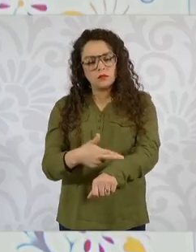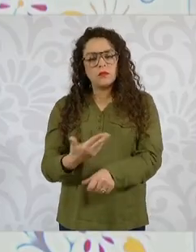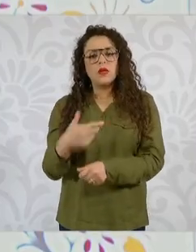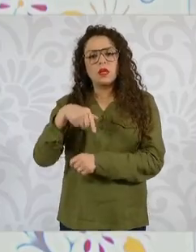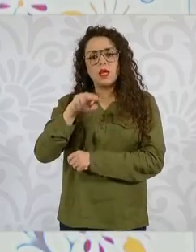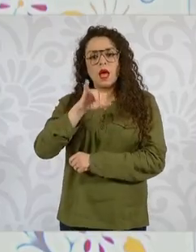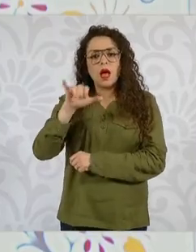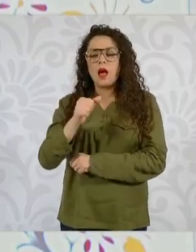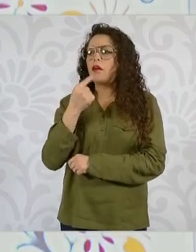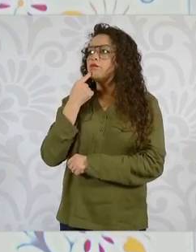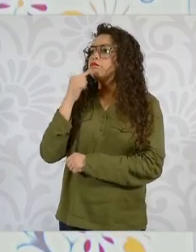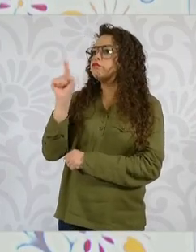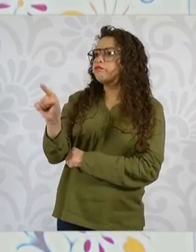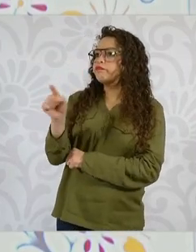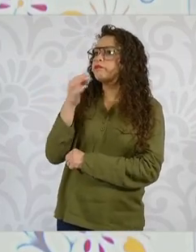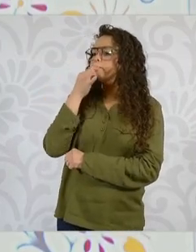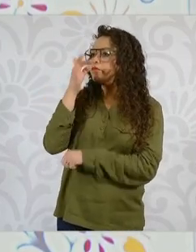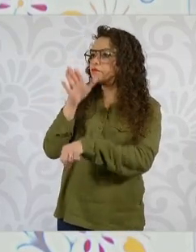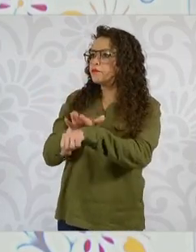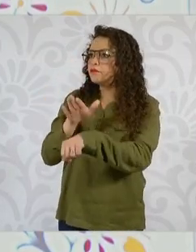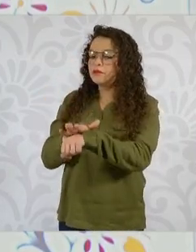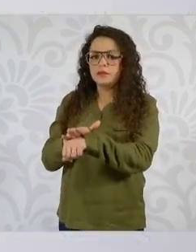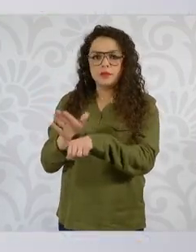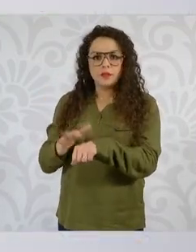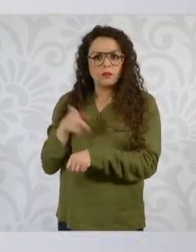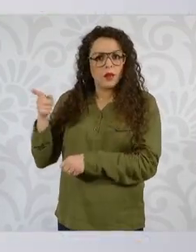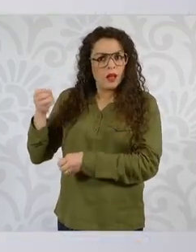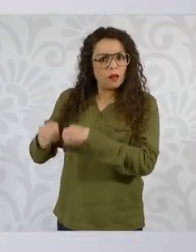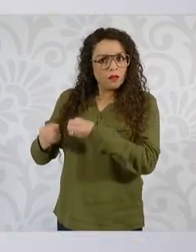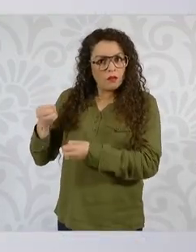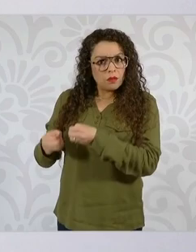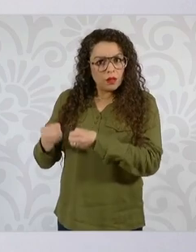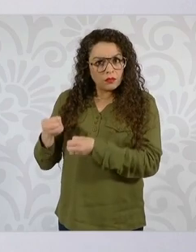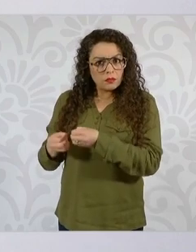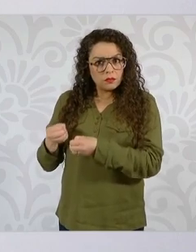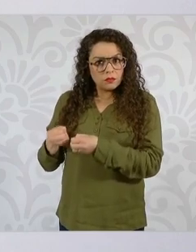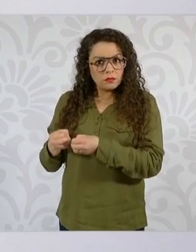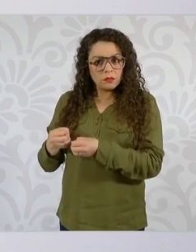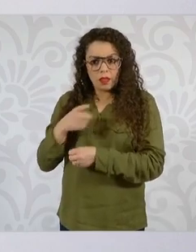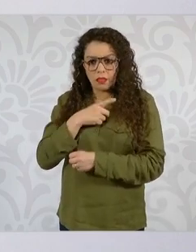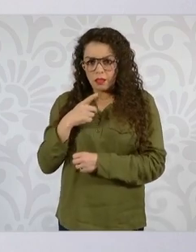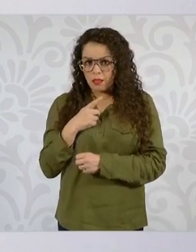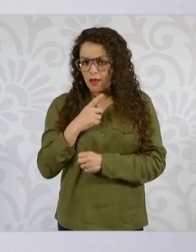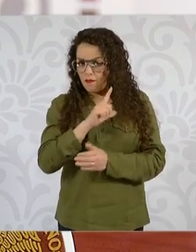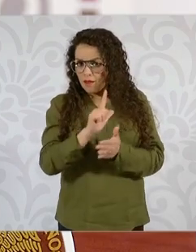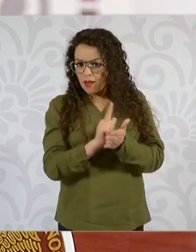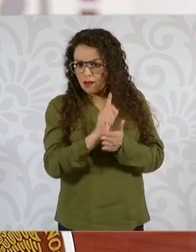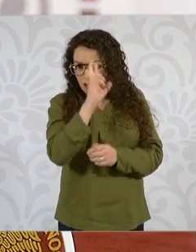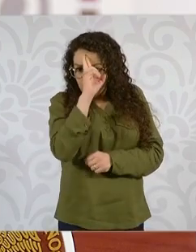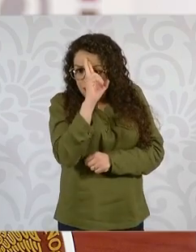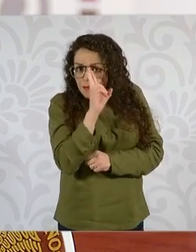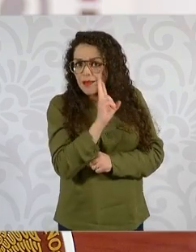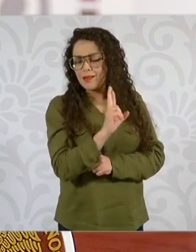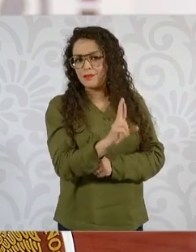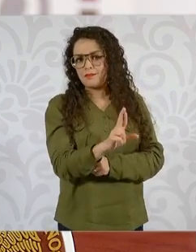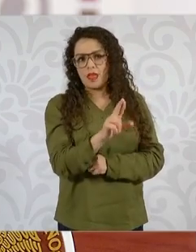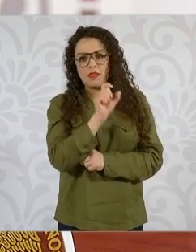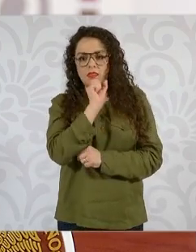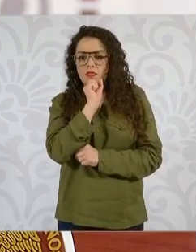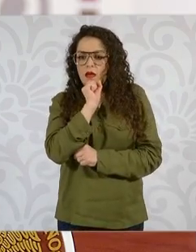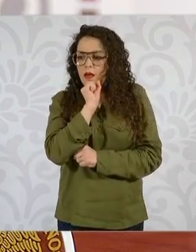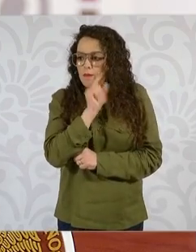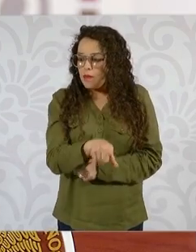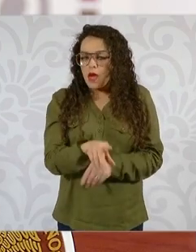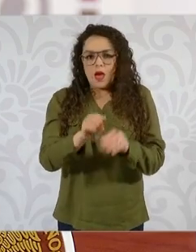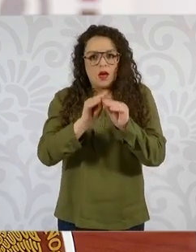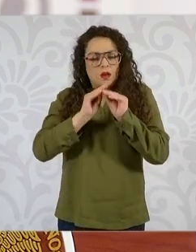funciones un juez o una jueza también tiene que cumplir con la ley con la constitución es más